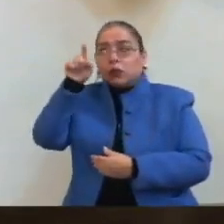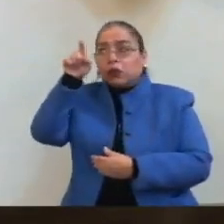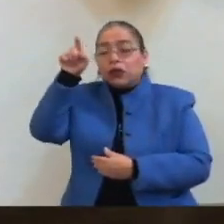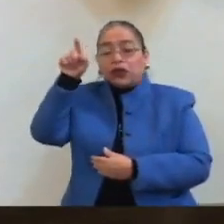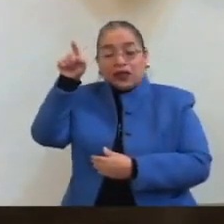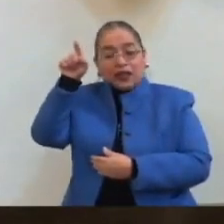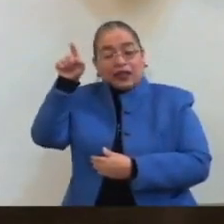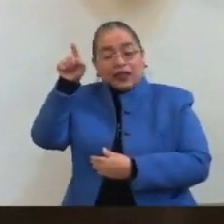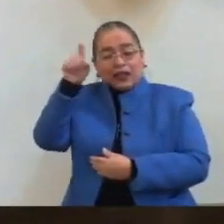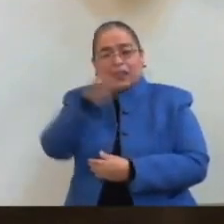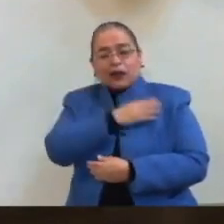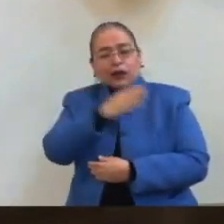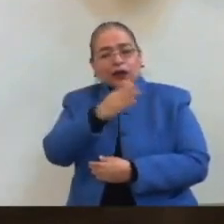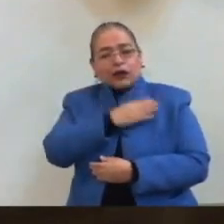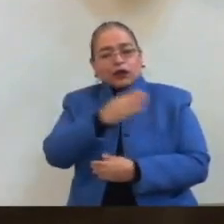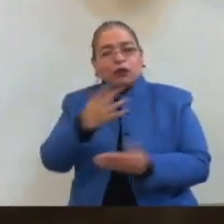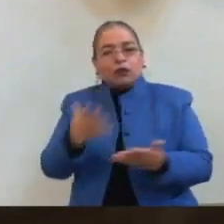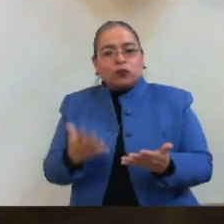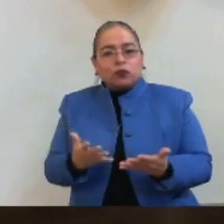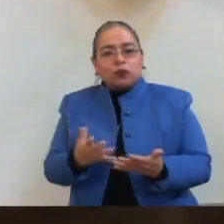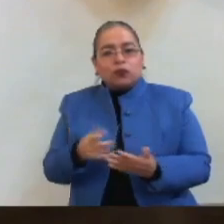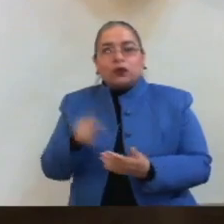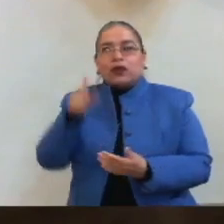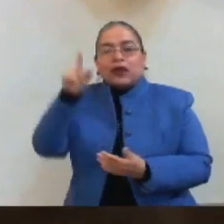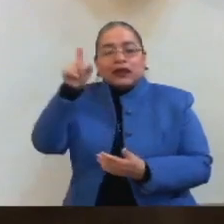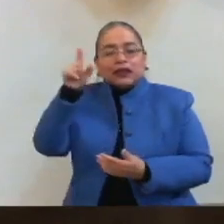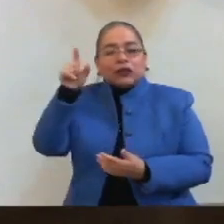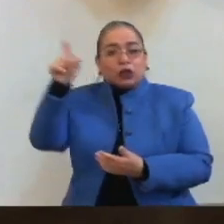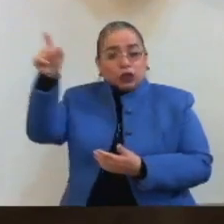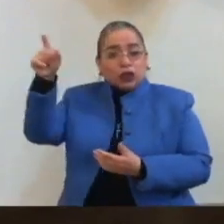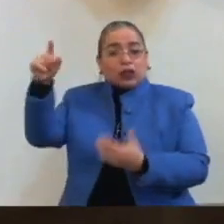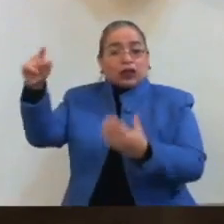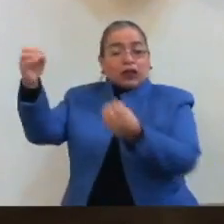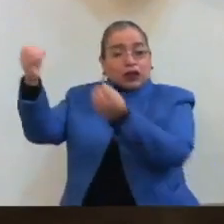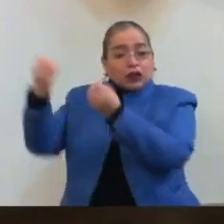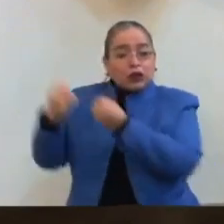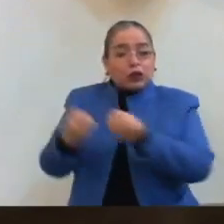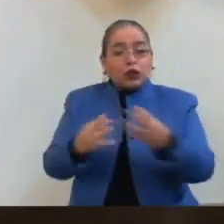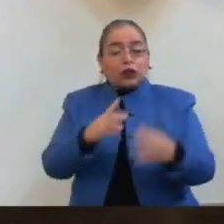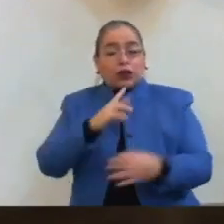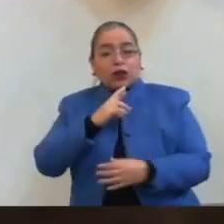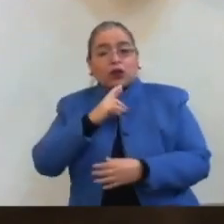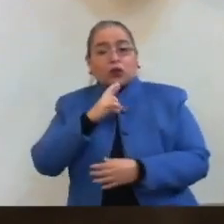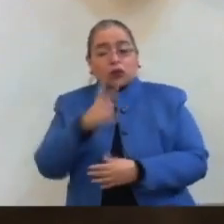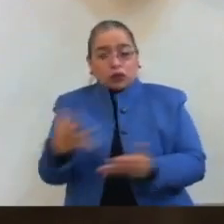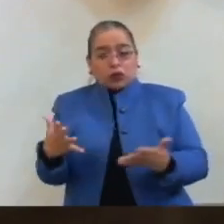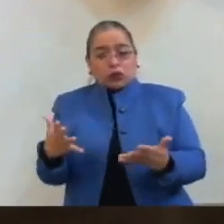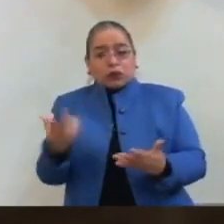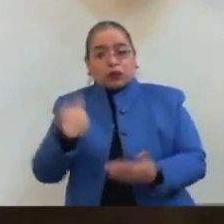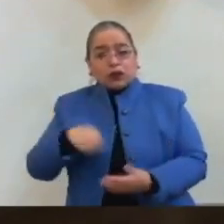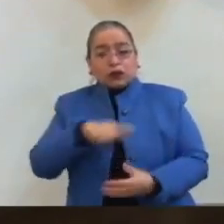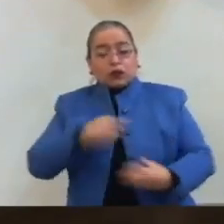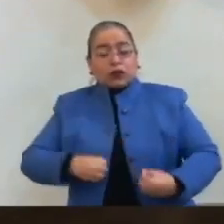bueno es mejor es palabra de amor